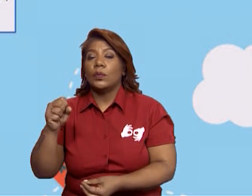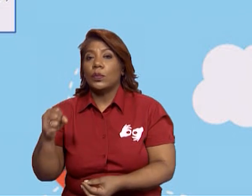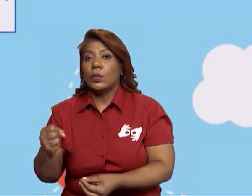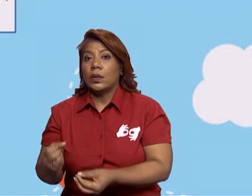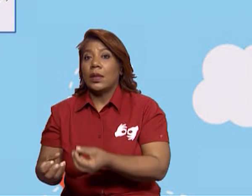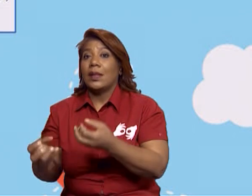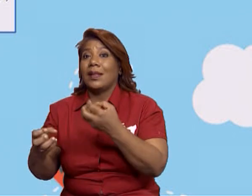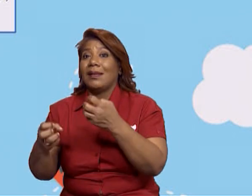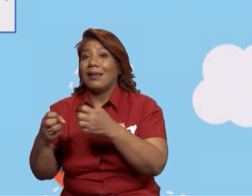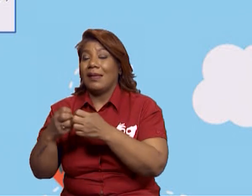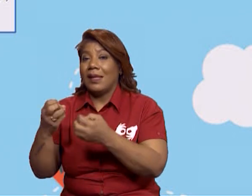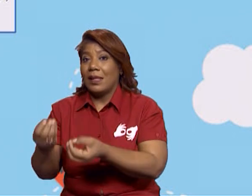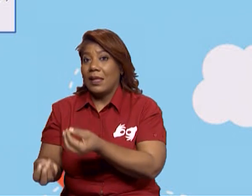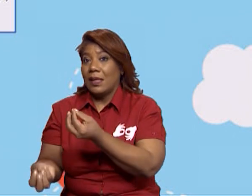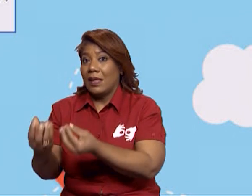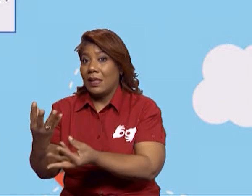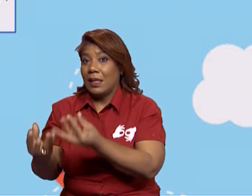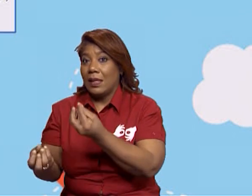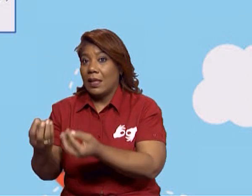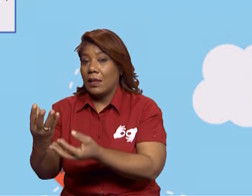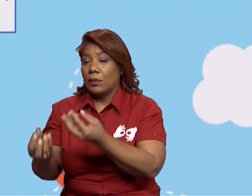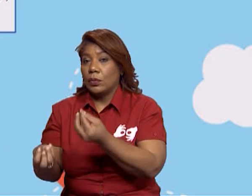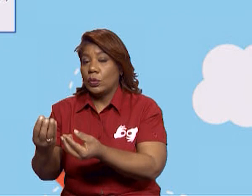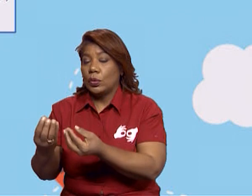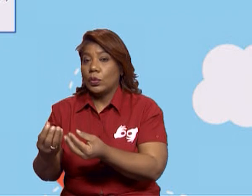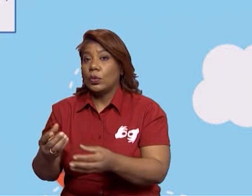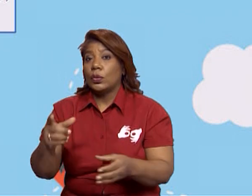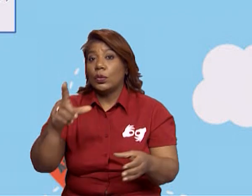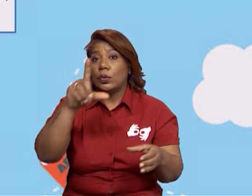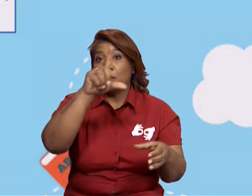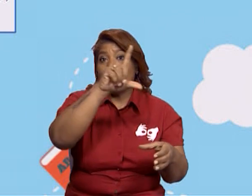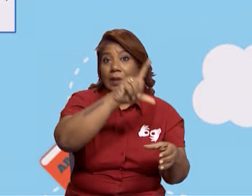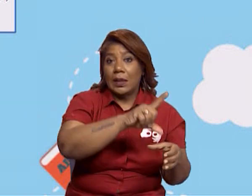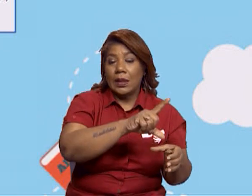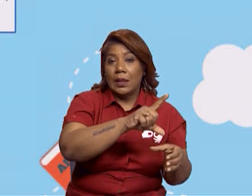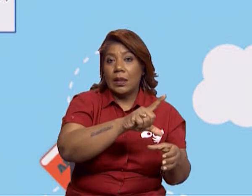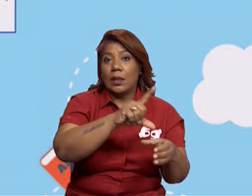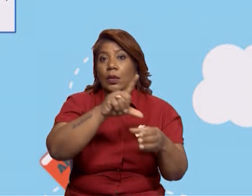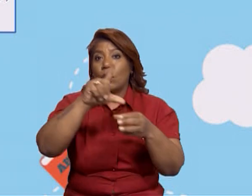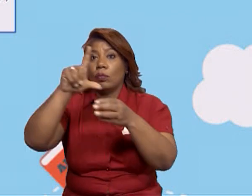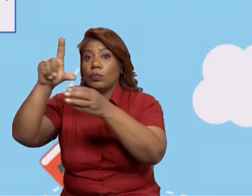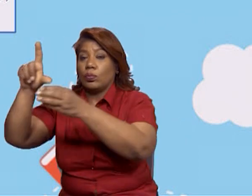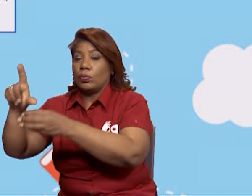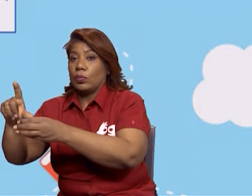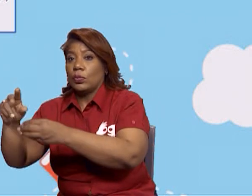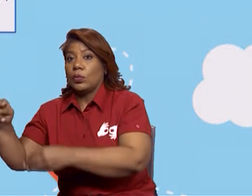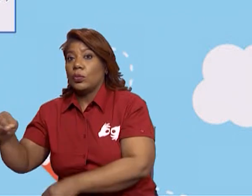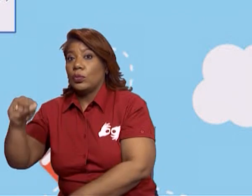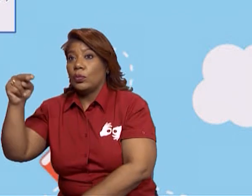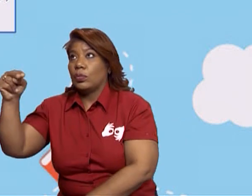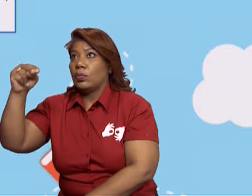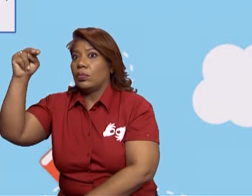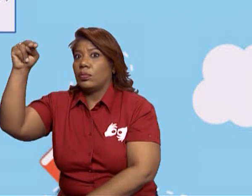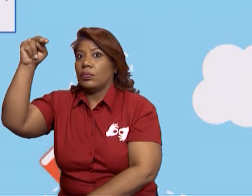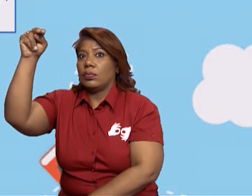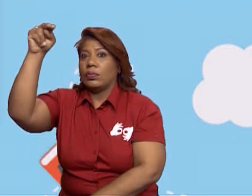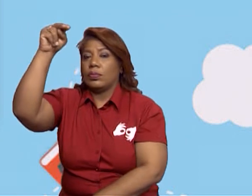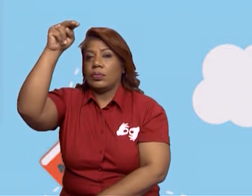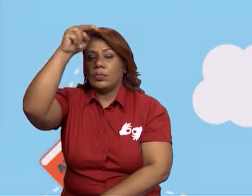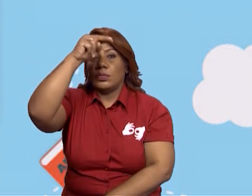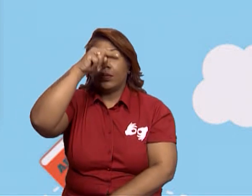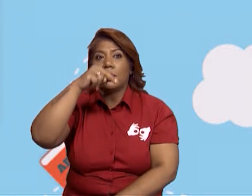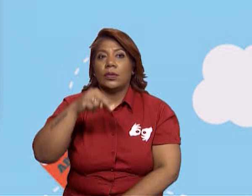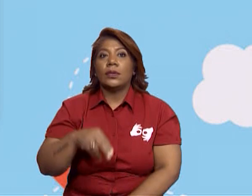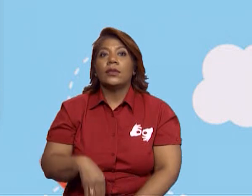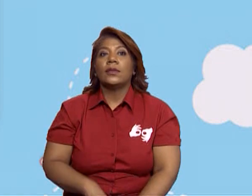la energía para escapar de estado líquido y pasar a un estado gaseoso al aire. Así es el tamaño